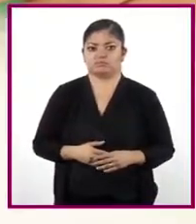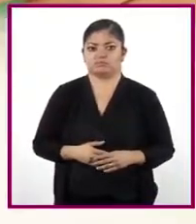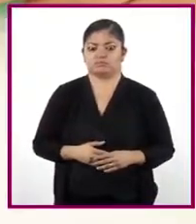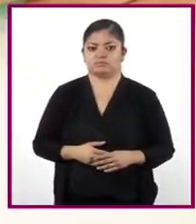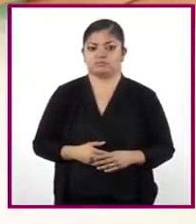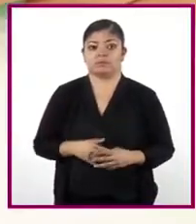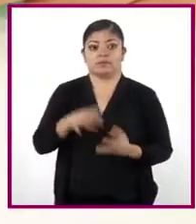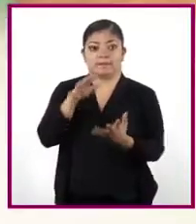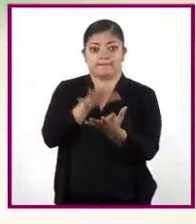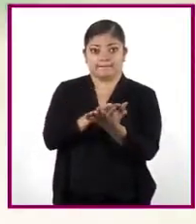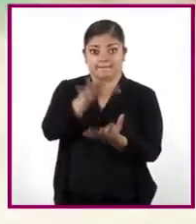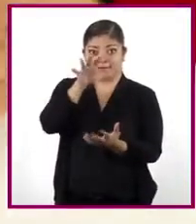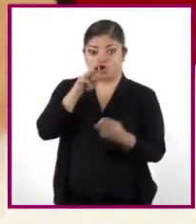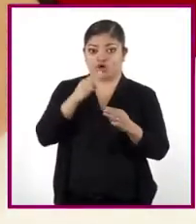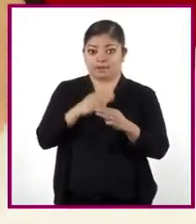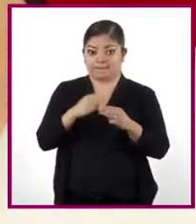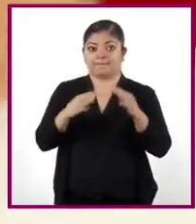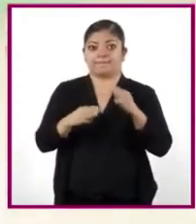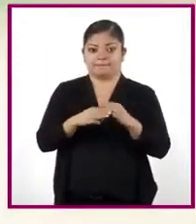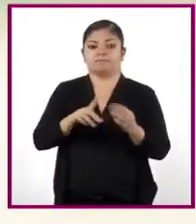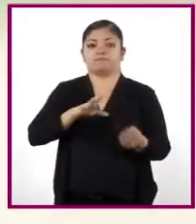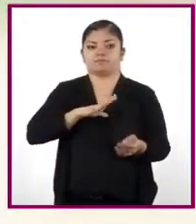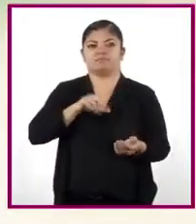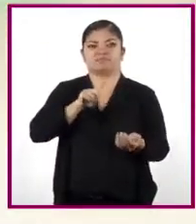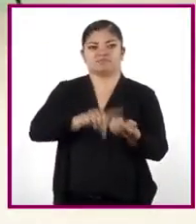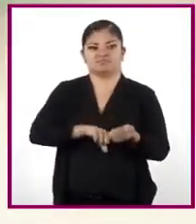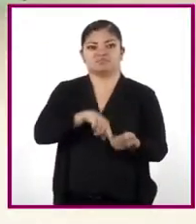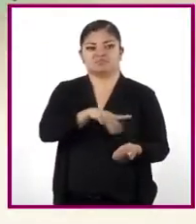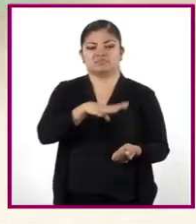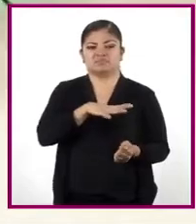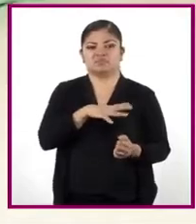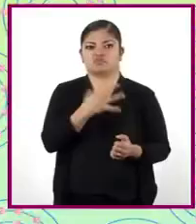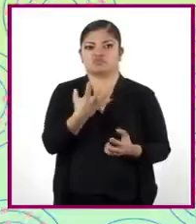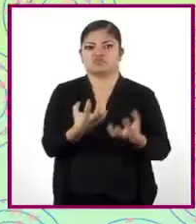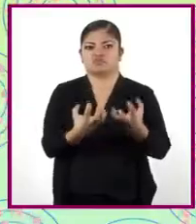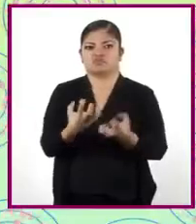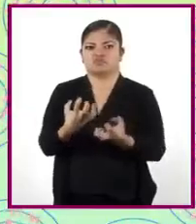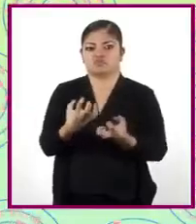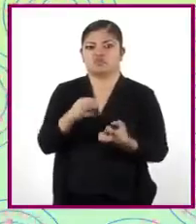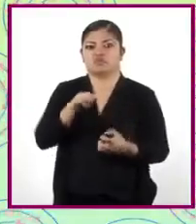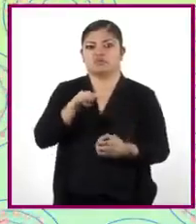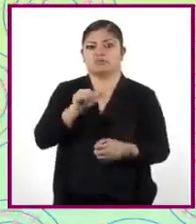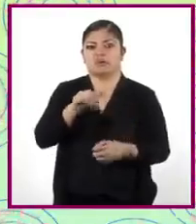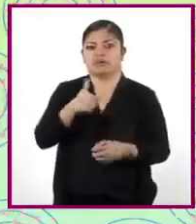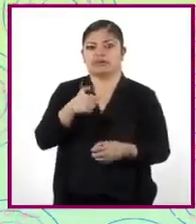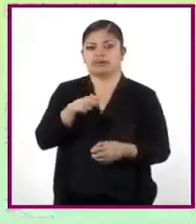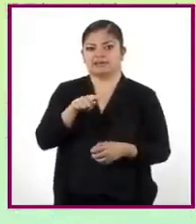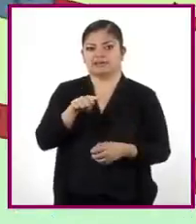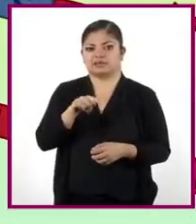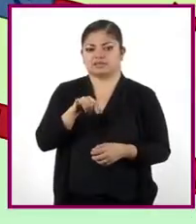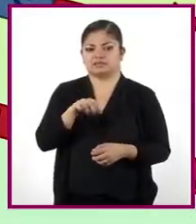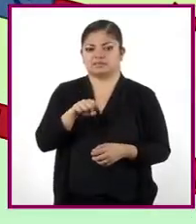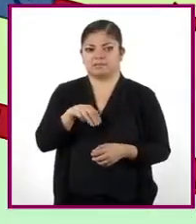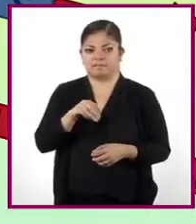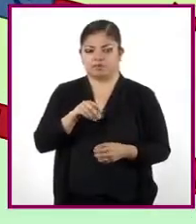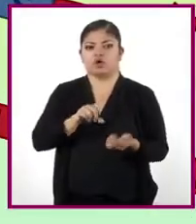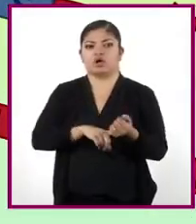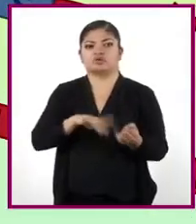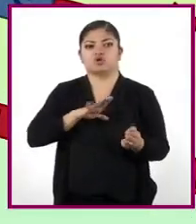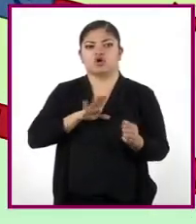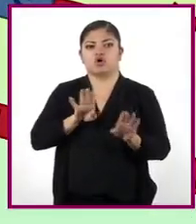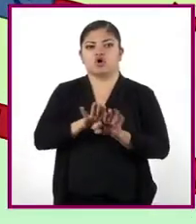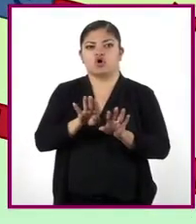La mayoría de los materiales tienen algún tipo de comportamiento magnético, porque los átomos que los conforman son como